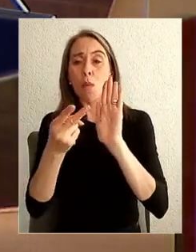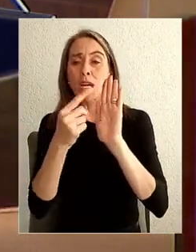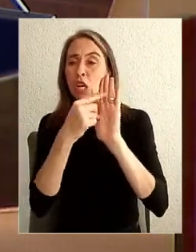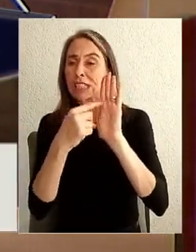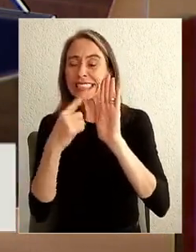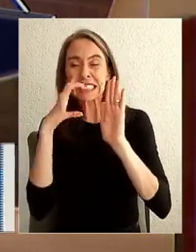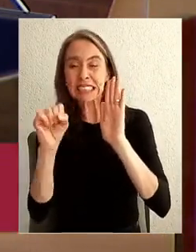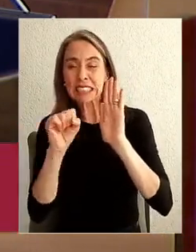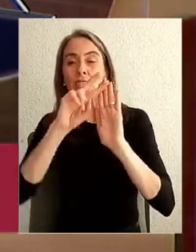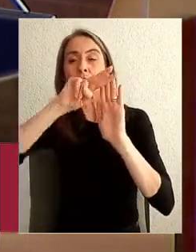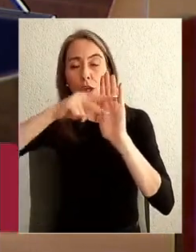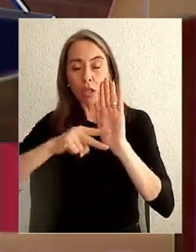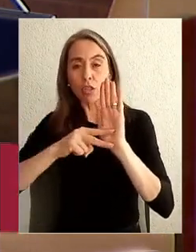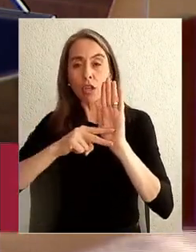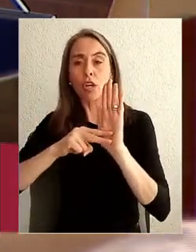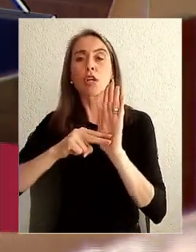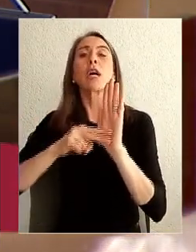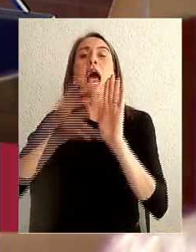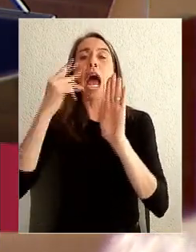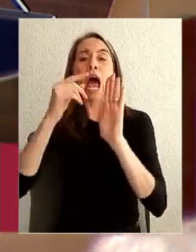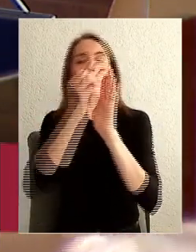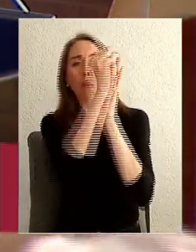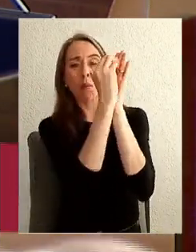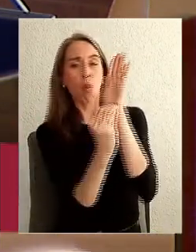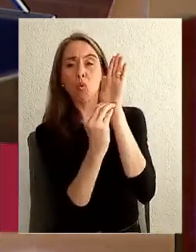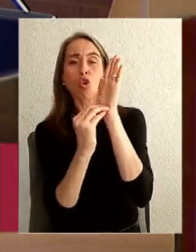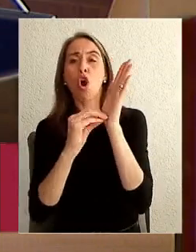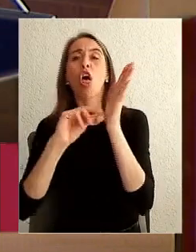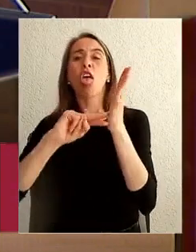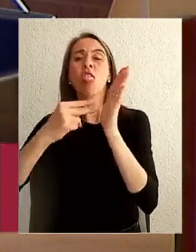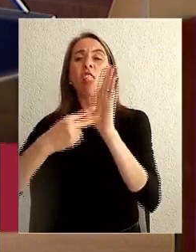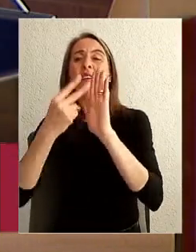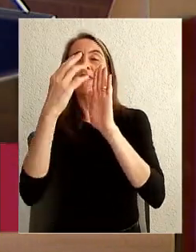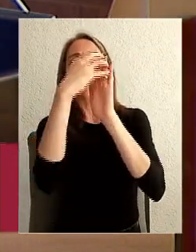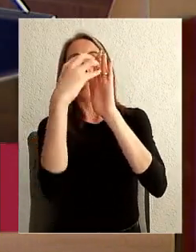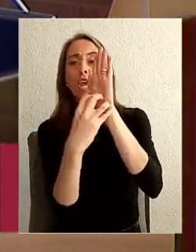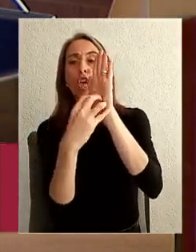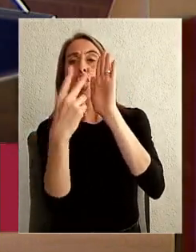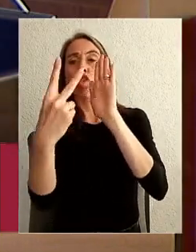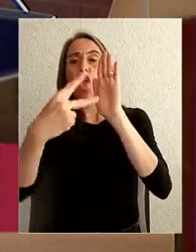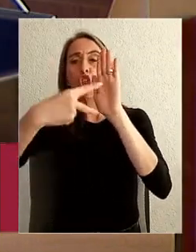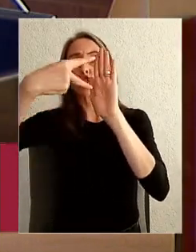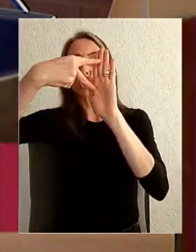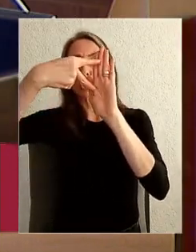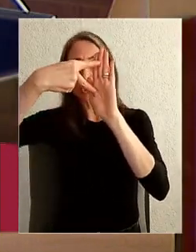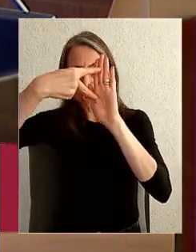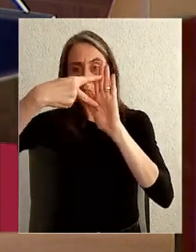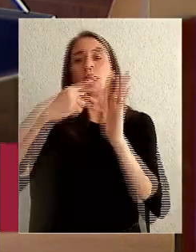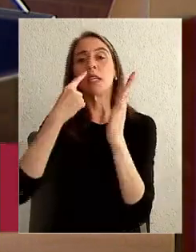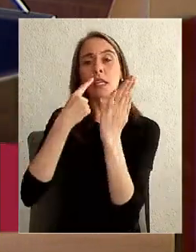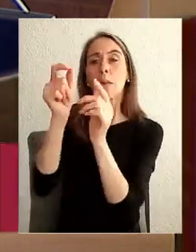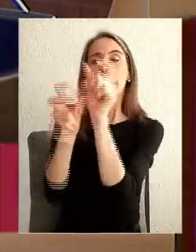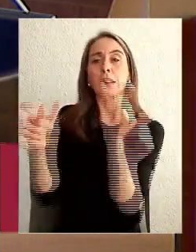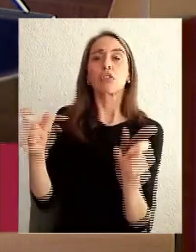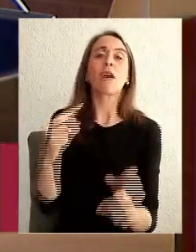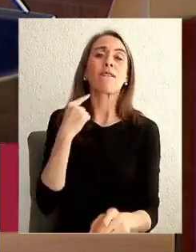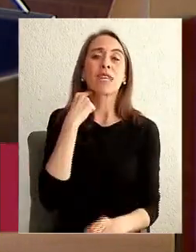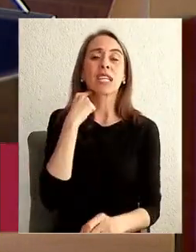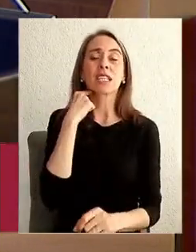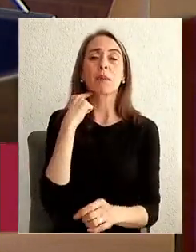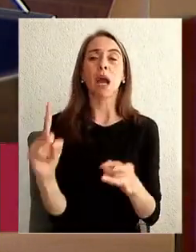dividiéndosela en dos, una para hacer el necesario reconocimiento y reparación a las víctimas de violaciones de derechos